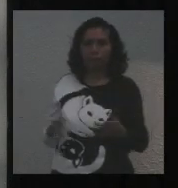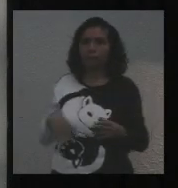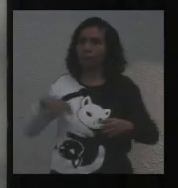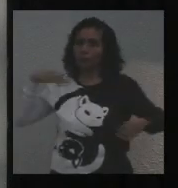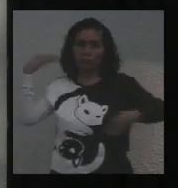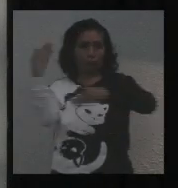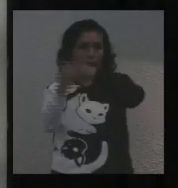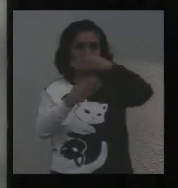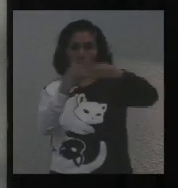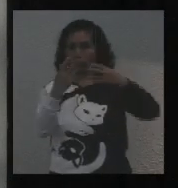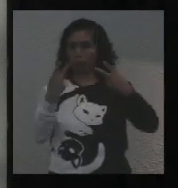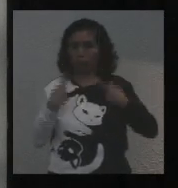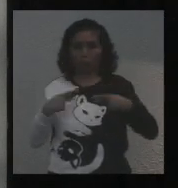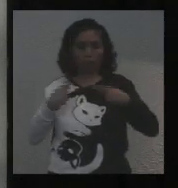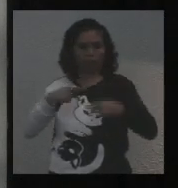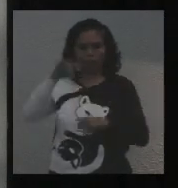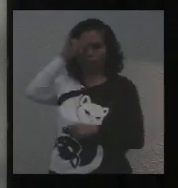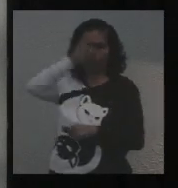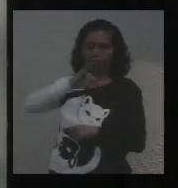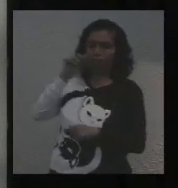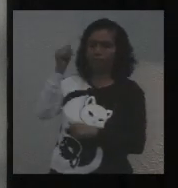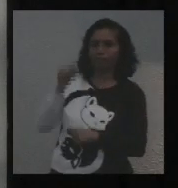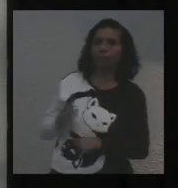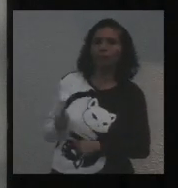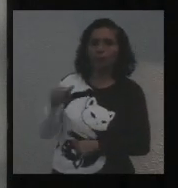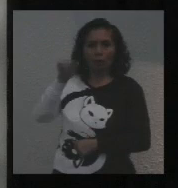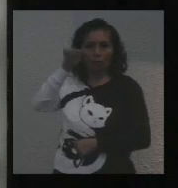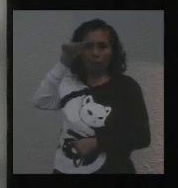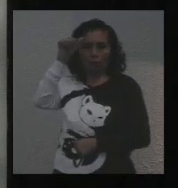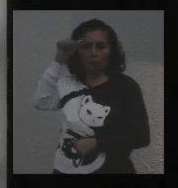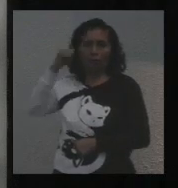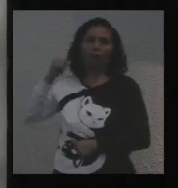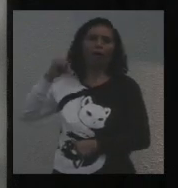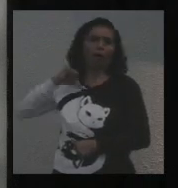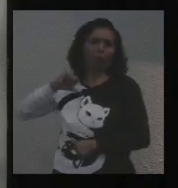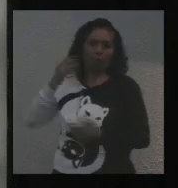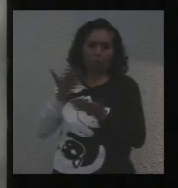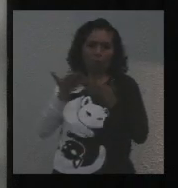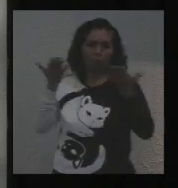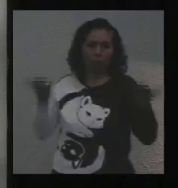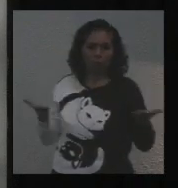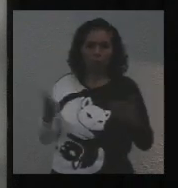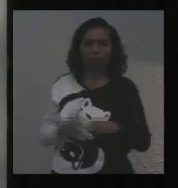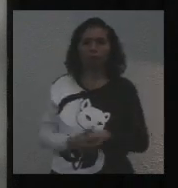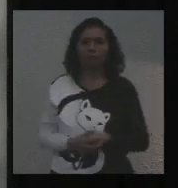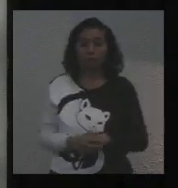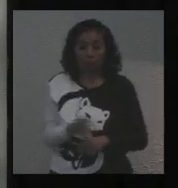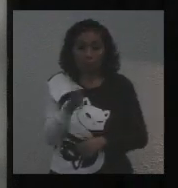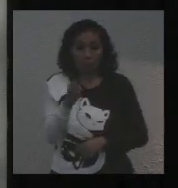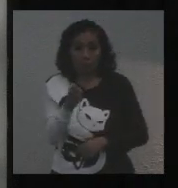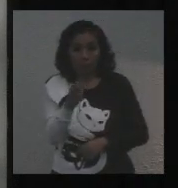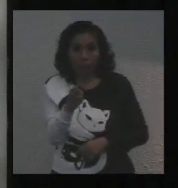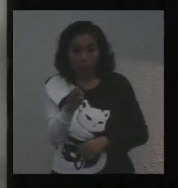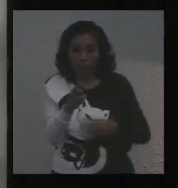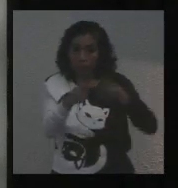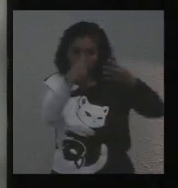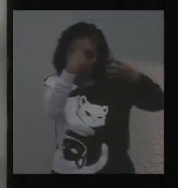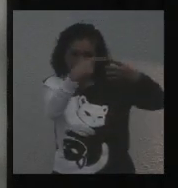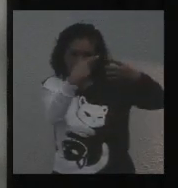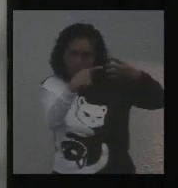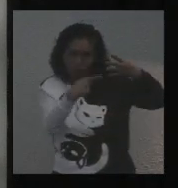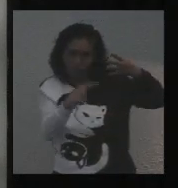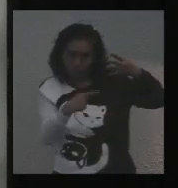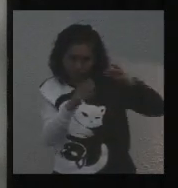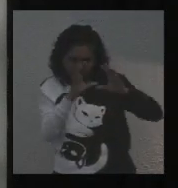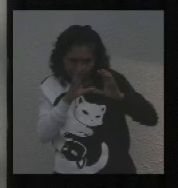poderes que en ella se ejercen emanan de la voluntad colectiva de manera exclusiva en su orden interno